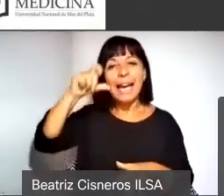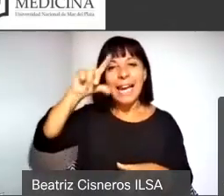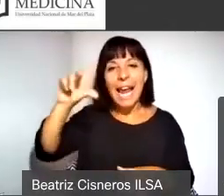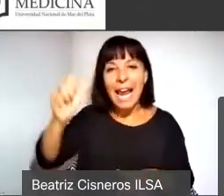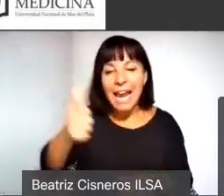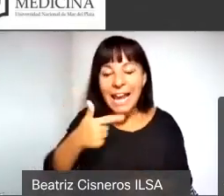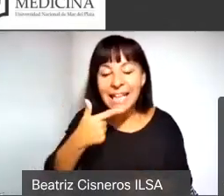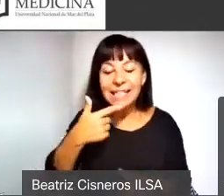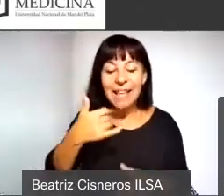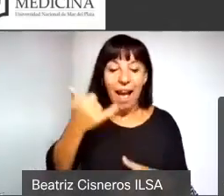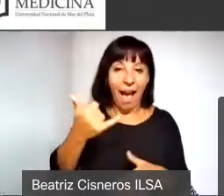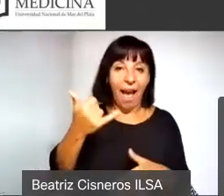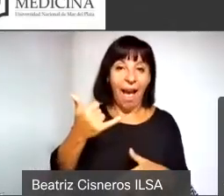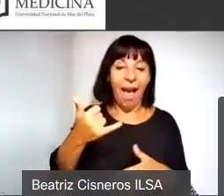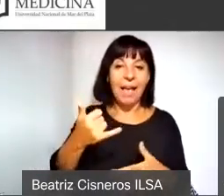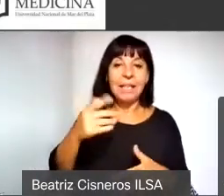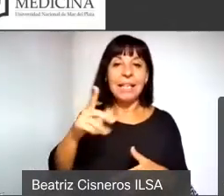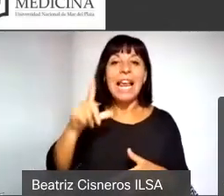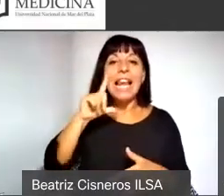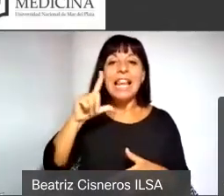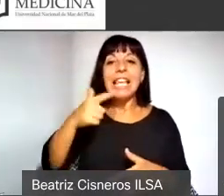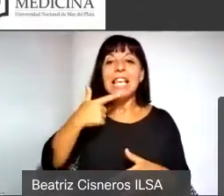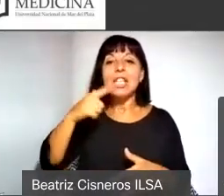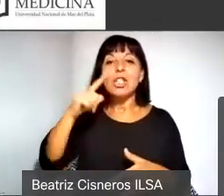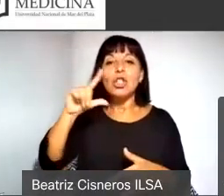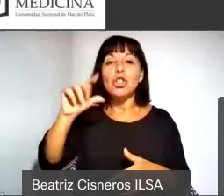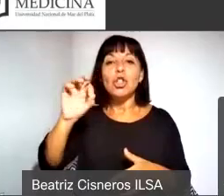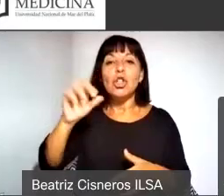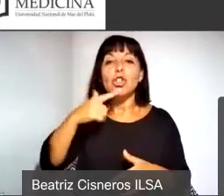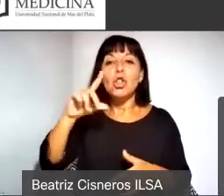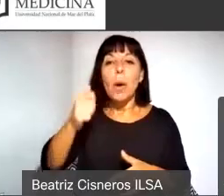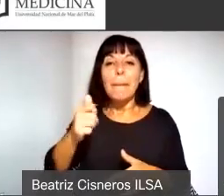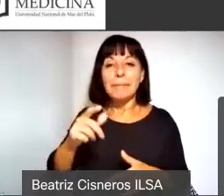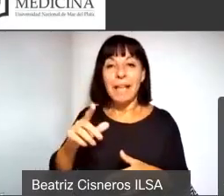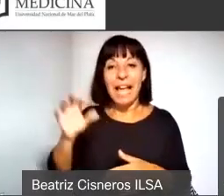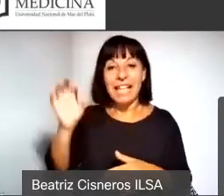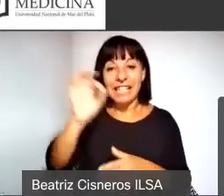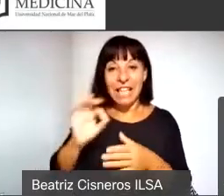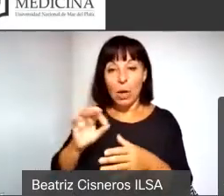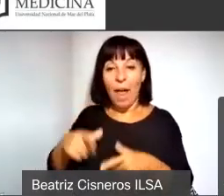y también los lisosomas, que son propios de esta célula.